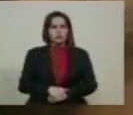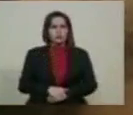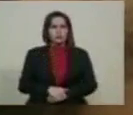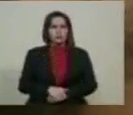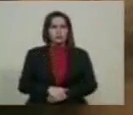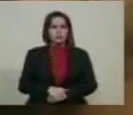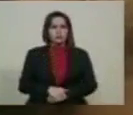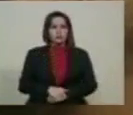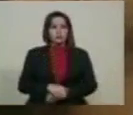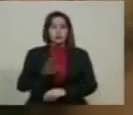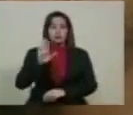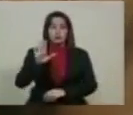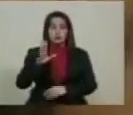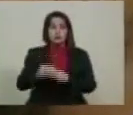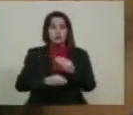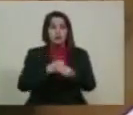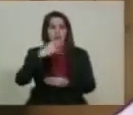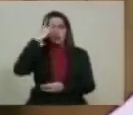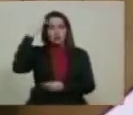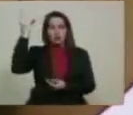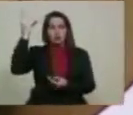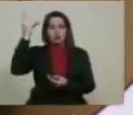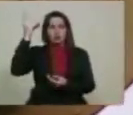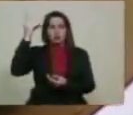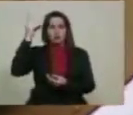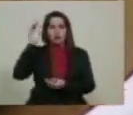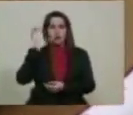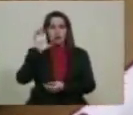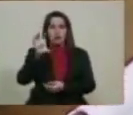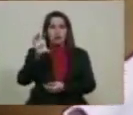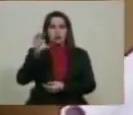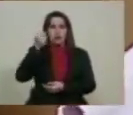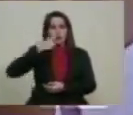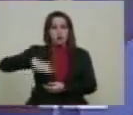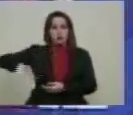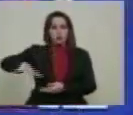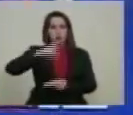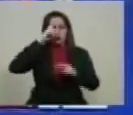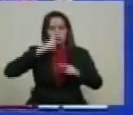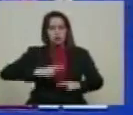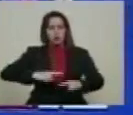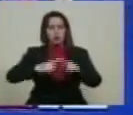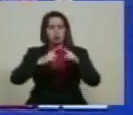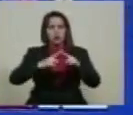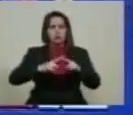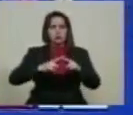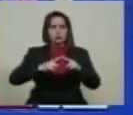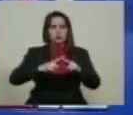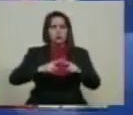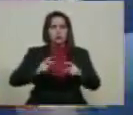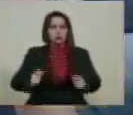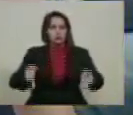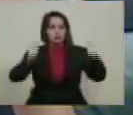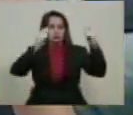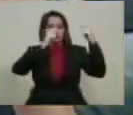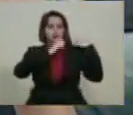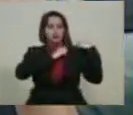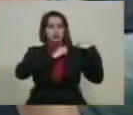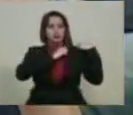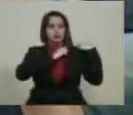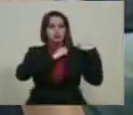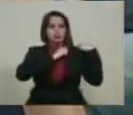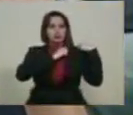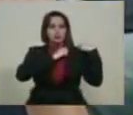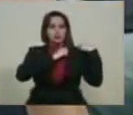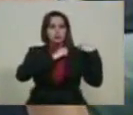¿cómo va a ser? Que Dios, la patria y nuestro pueblo se lo reconozcan. Quedan investidos ustedes con